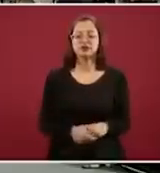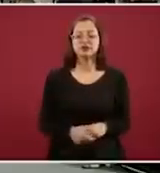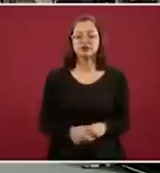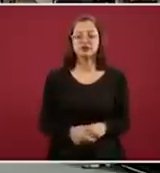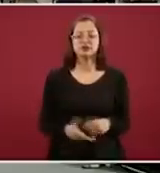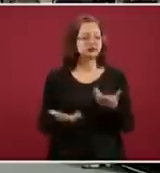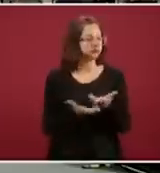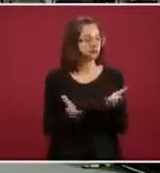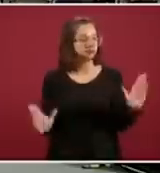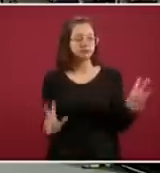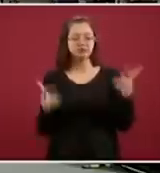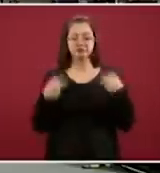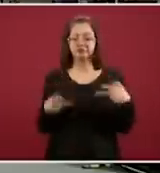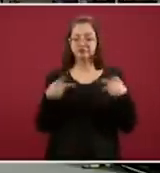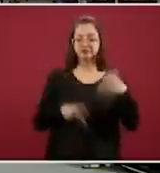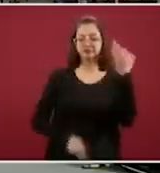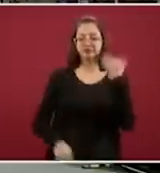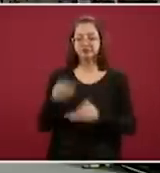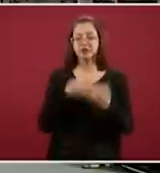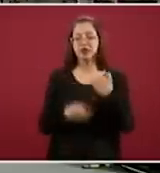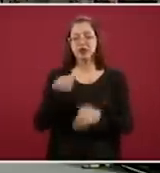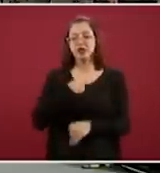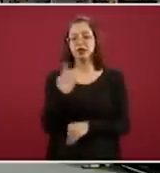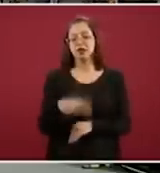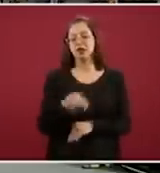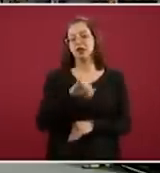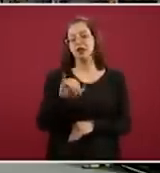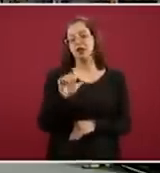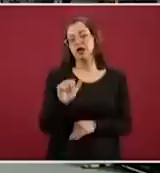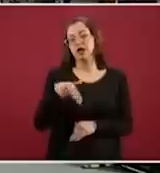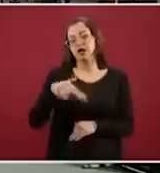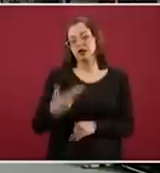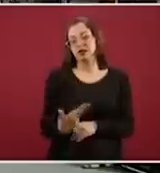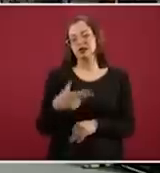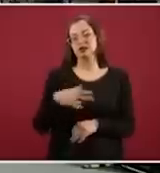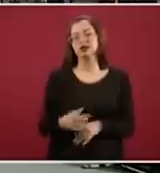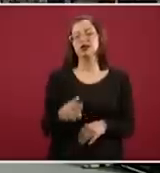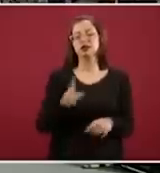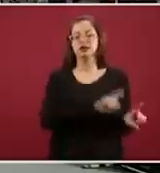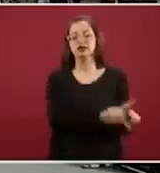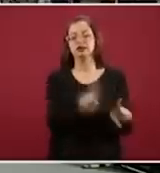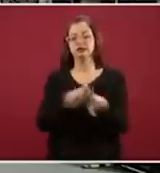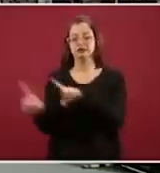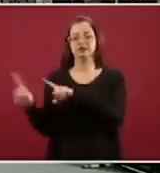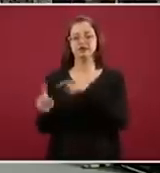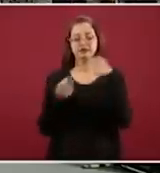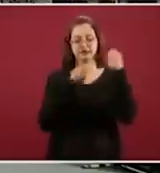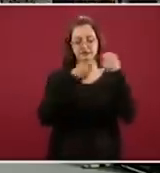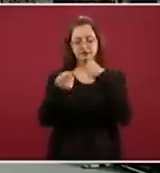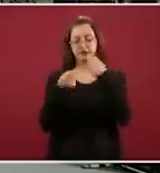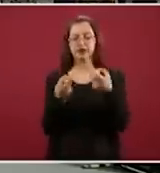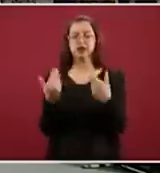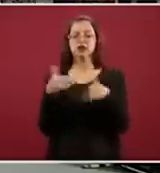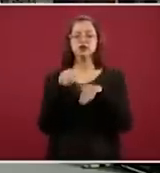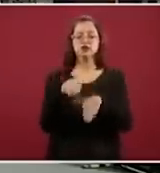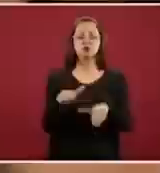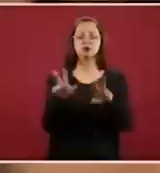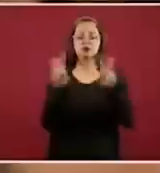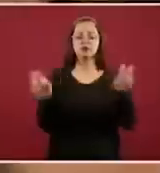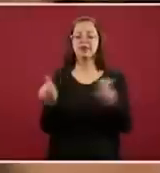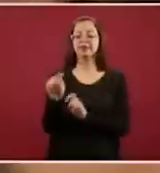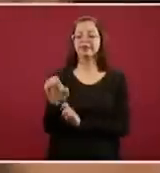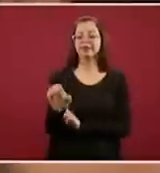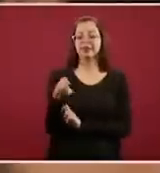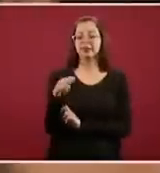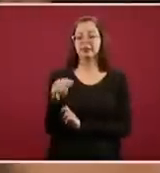presentes invitados todos. Hans Salazar, de ZMG, Grupo Político y Zócalo Virtual. Respecto al T-MEC,